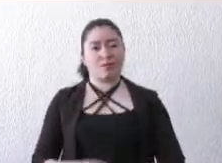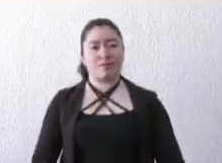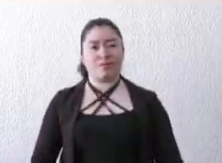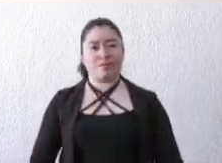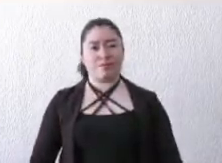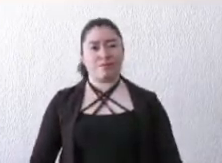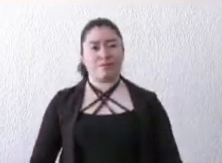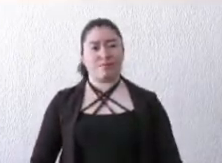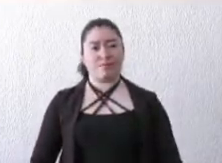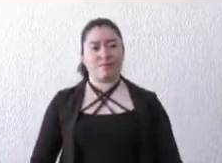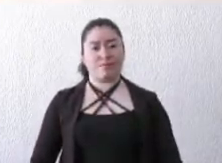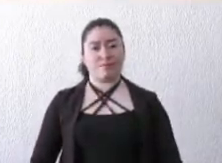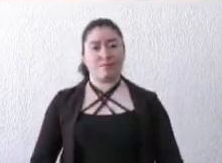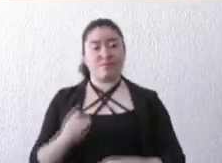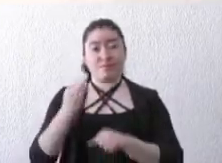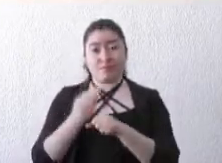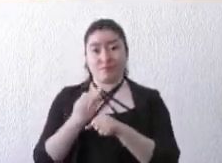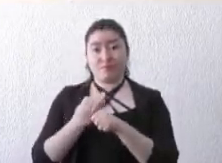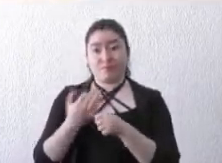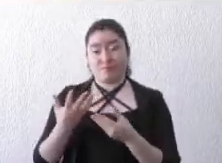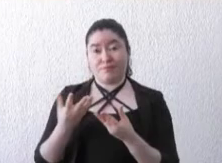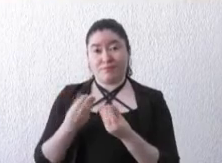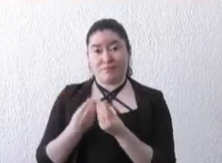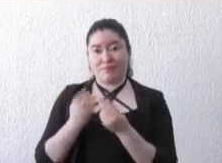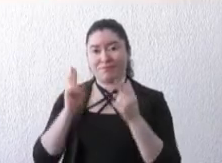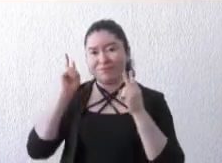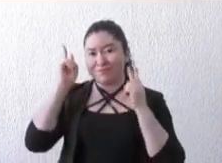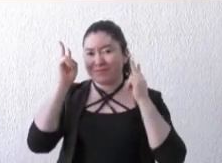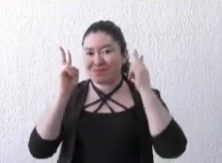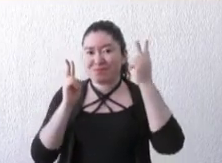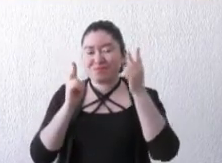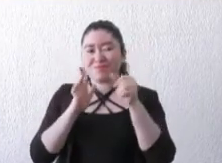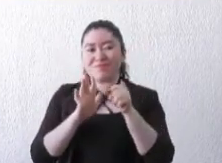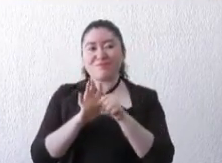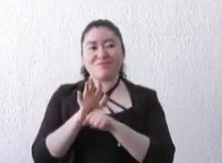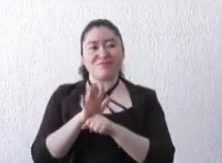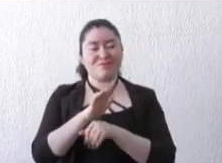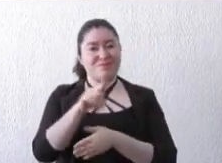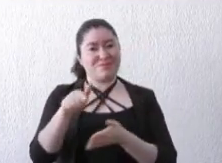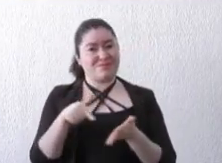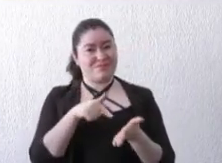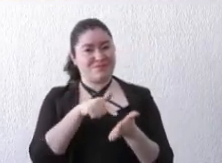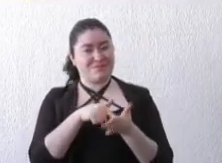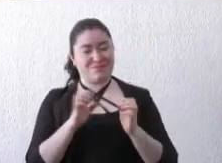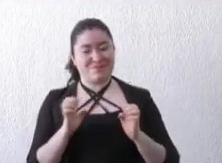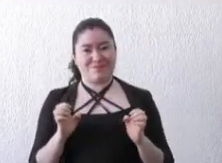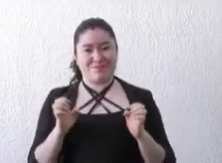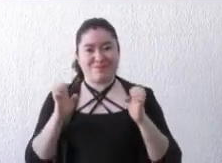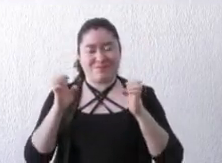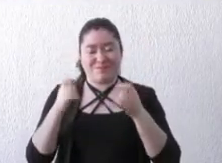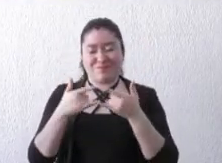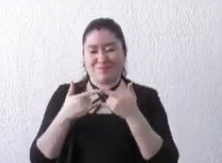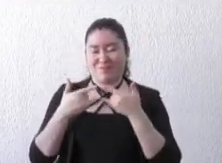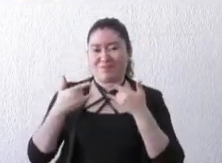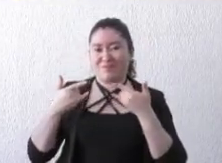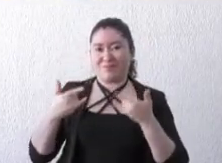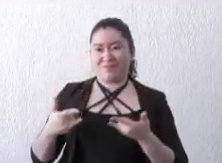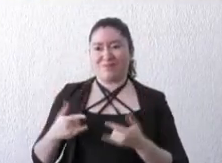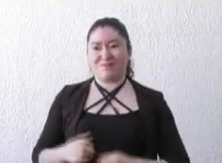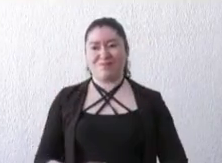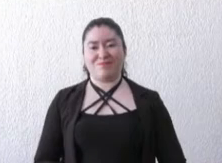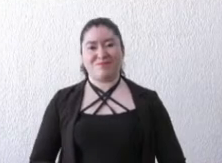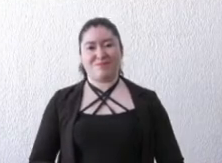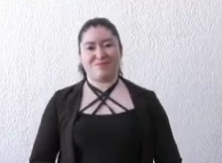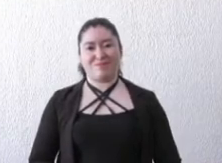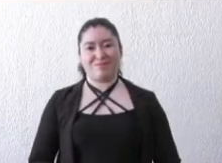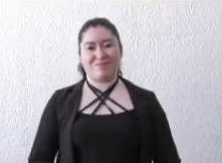El ala que vamos a recorrer es el edificio histórico,